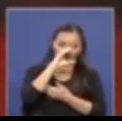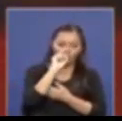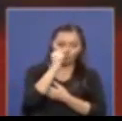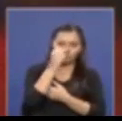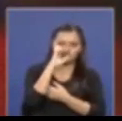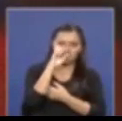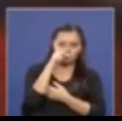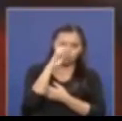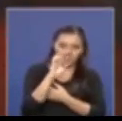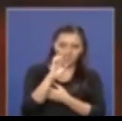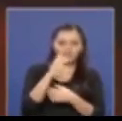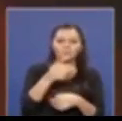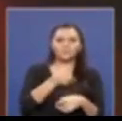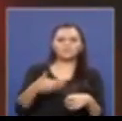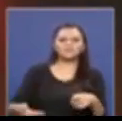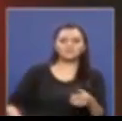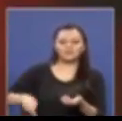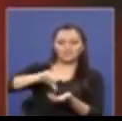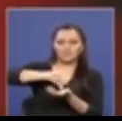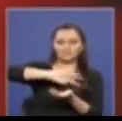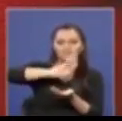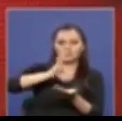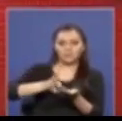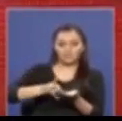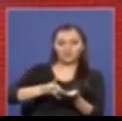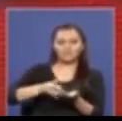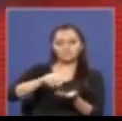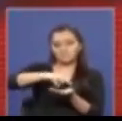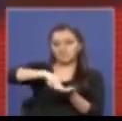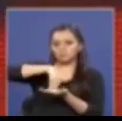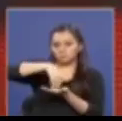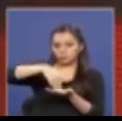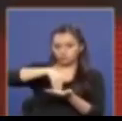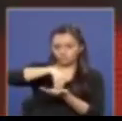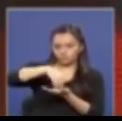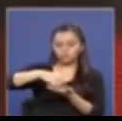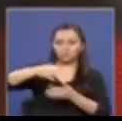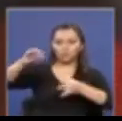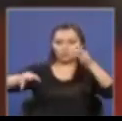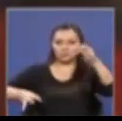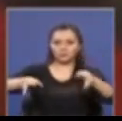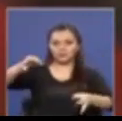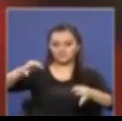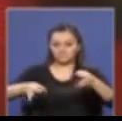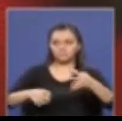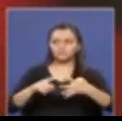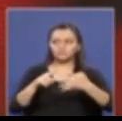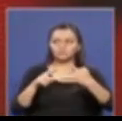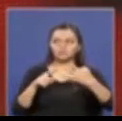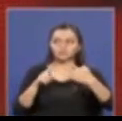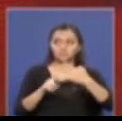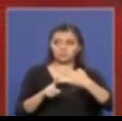presidenta de la Asamblea Nacional, Gabriela Rivadeneira, todos son miembros natos, Carlos Ramírez, de la Corte Nacional,